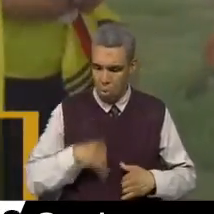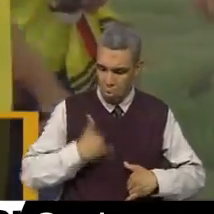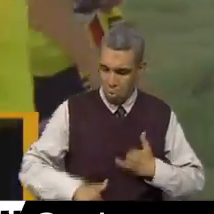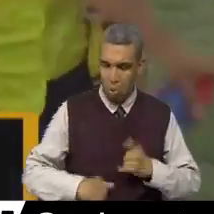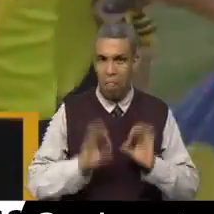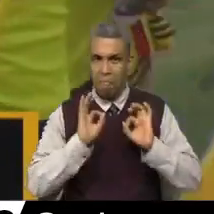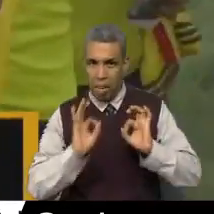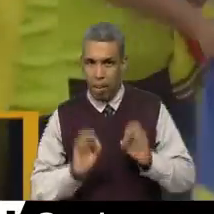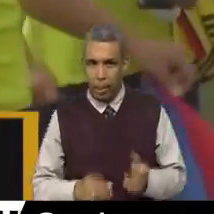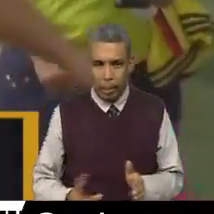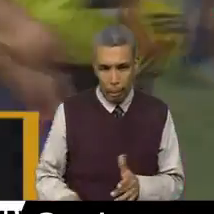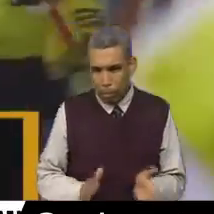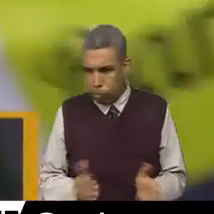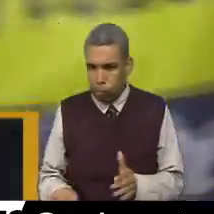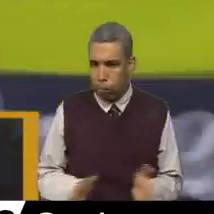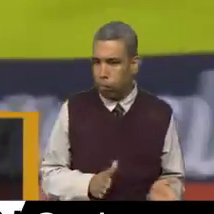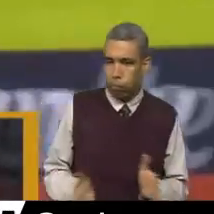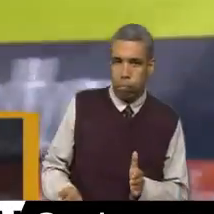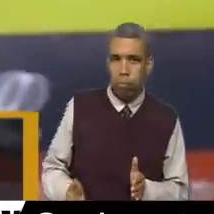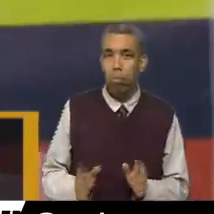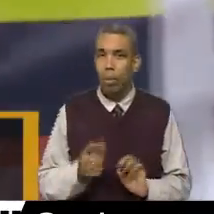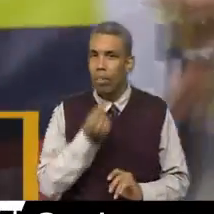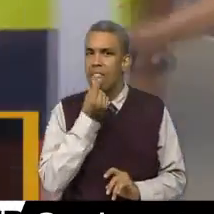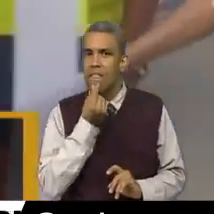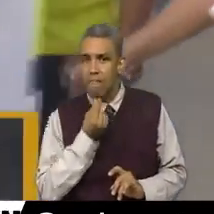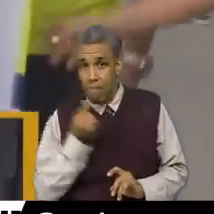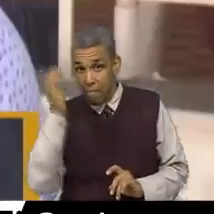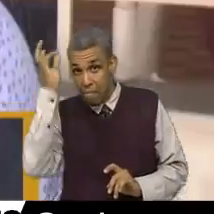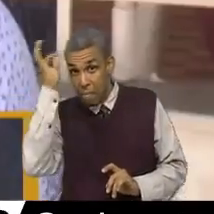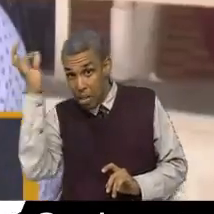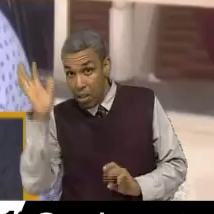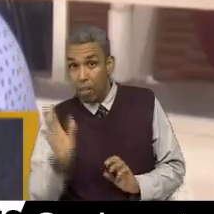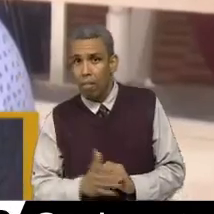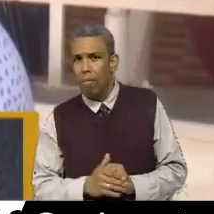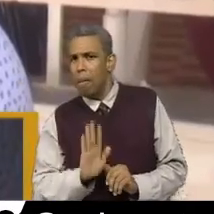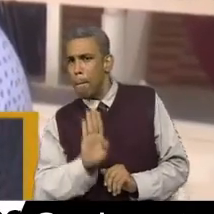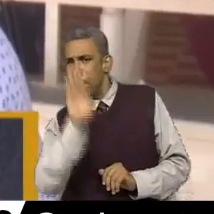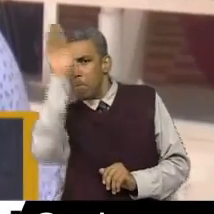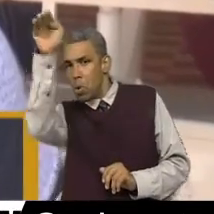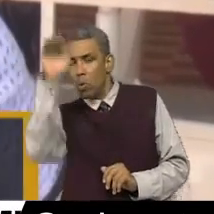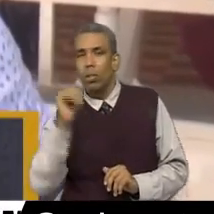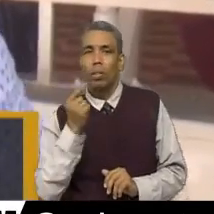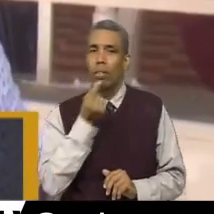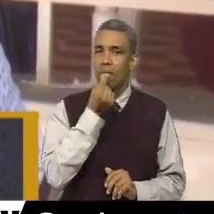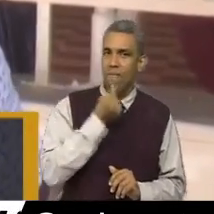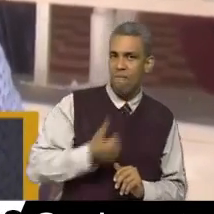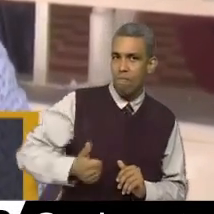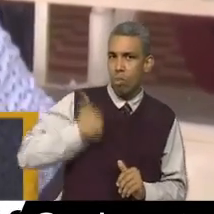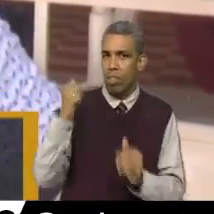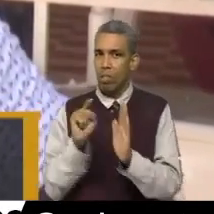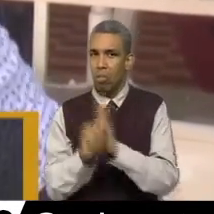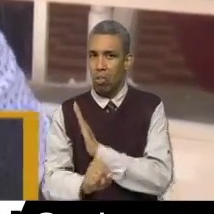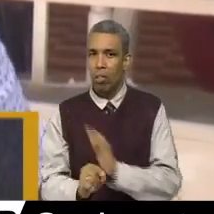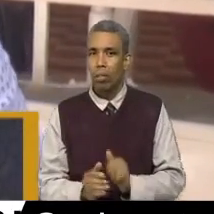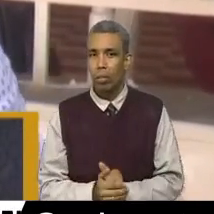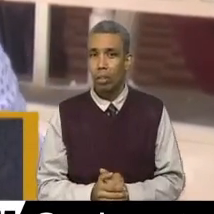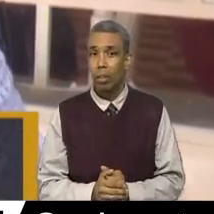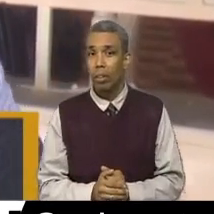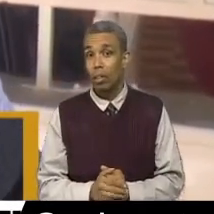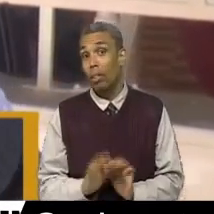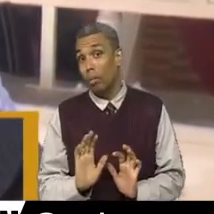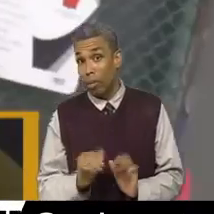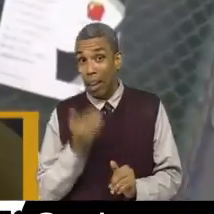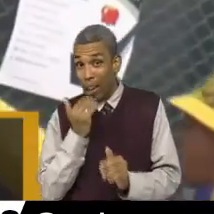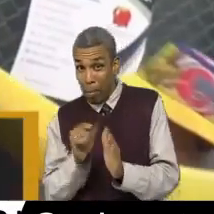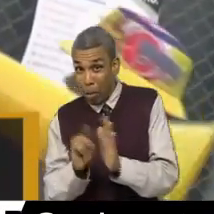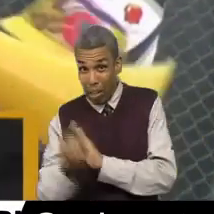que mejor sabemos hacer, jugando bien con Falcao, pasando, entregándole balones? Adicional, si vamos ganando, colocar el cerrojo, líneas